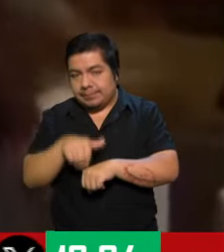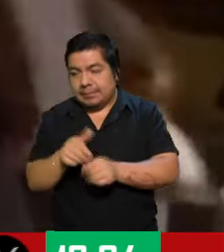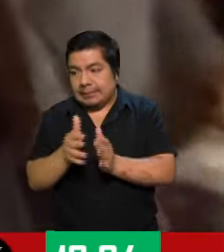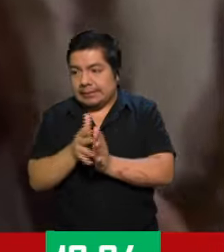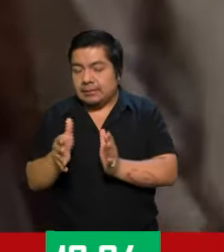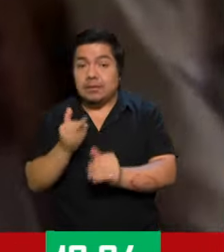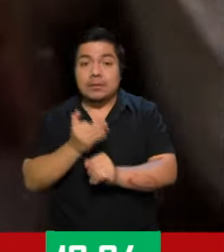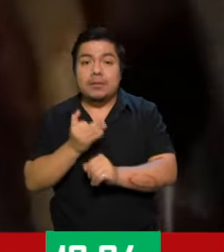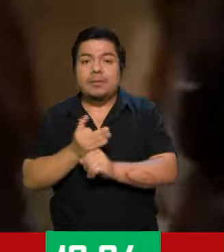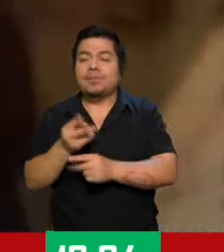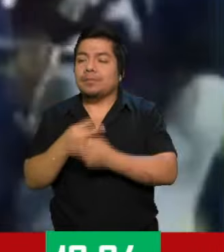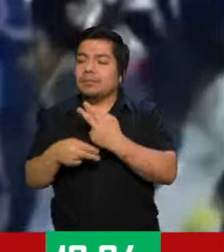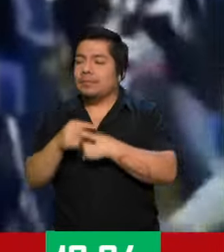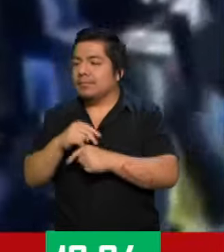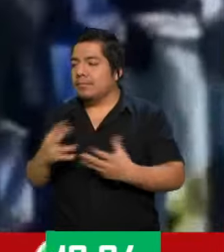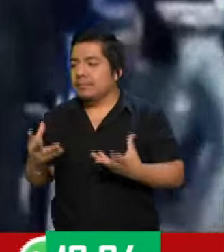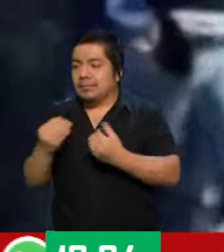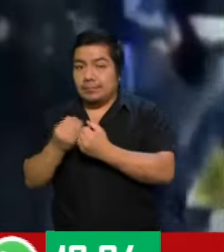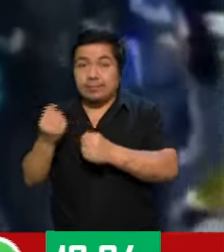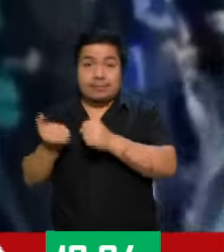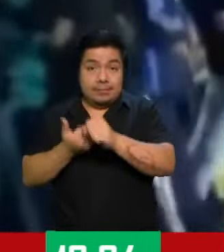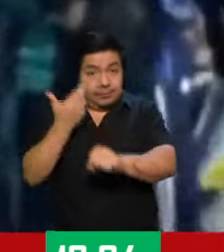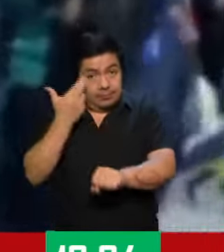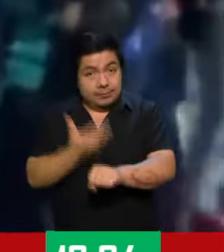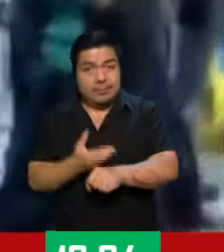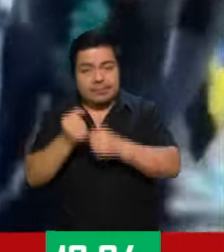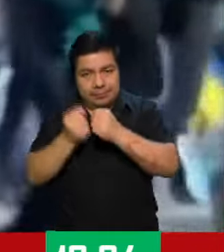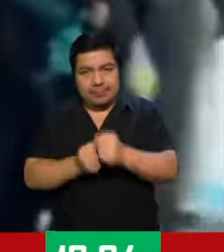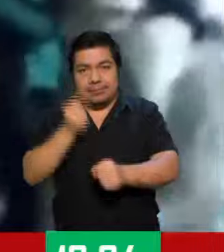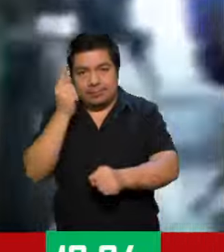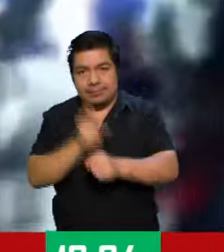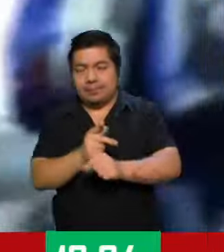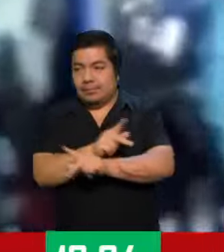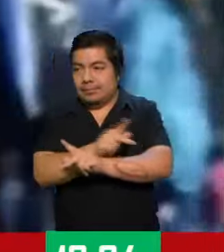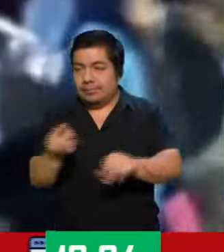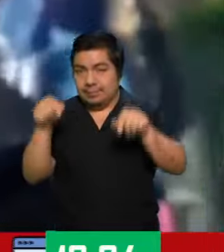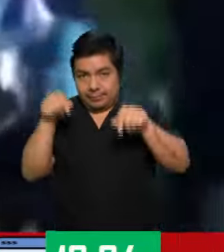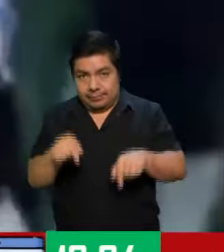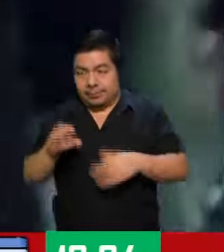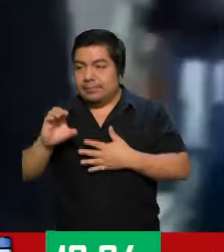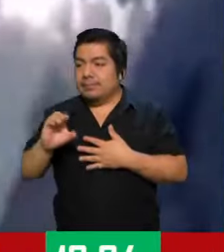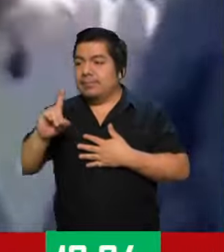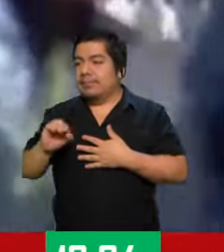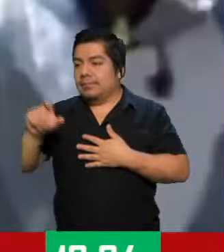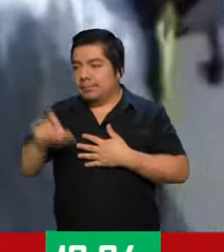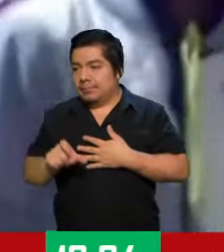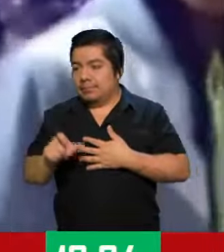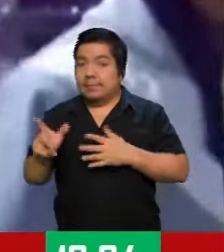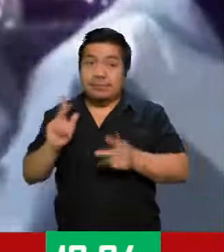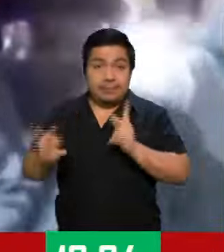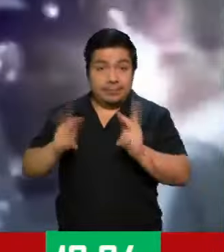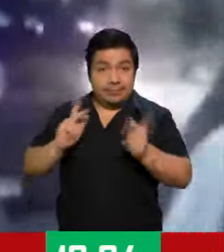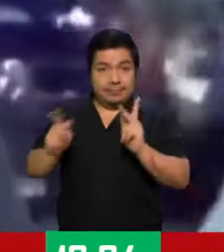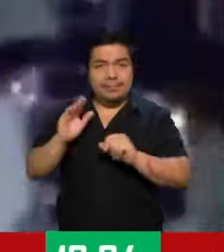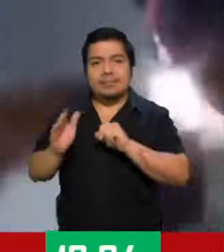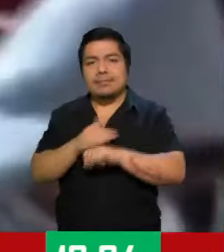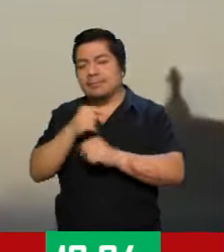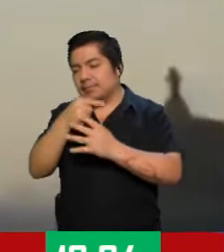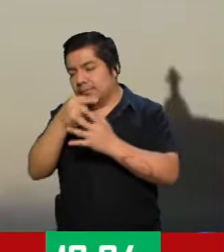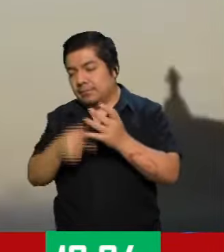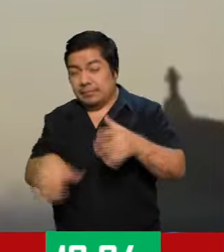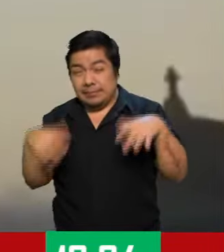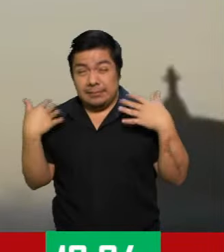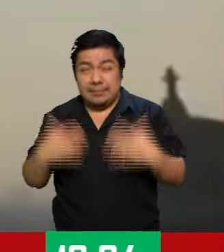ello está hoy con nosotros el secretario de Seguridad Pública de la Capirucha para platicarnos del gran,